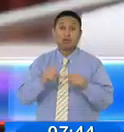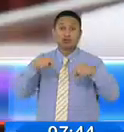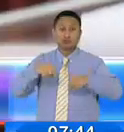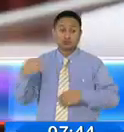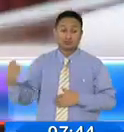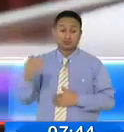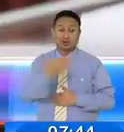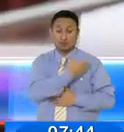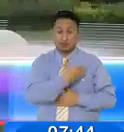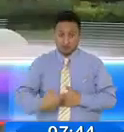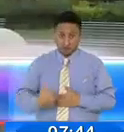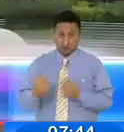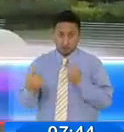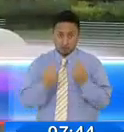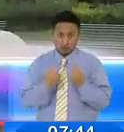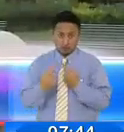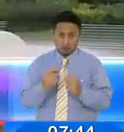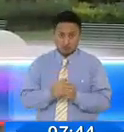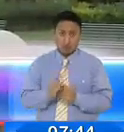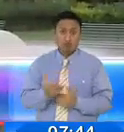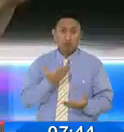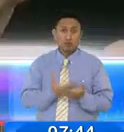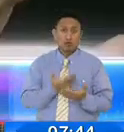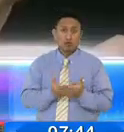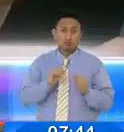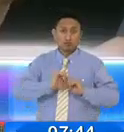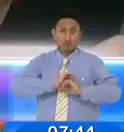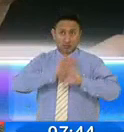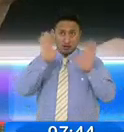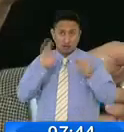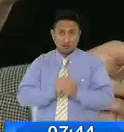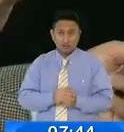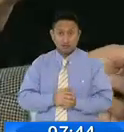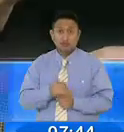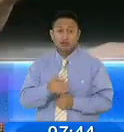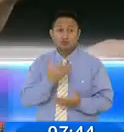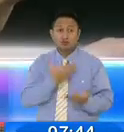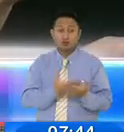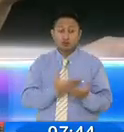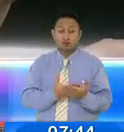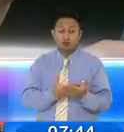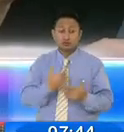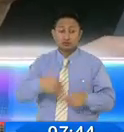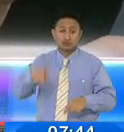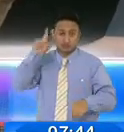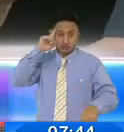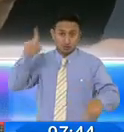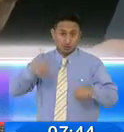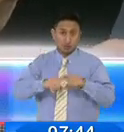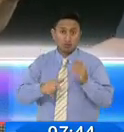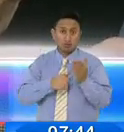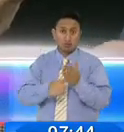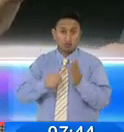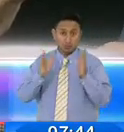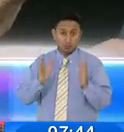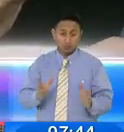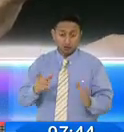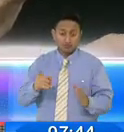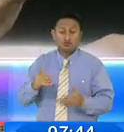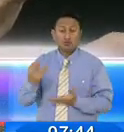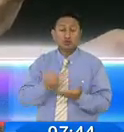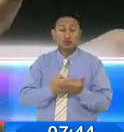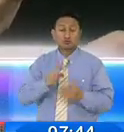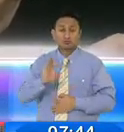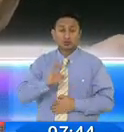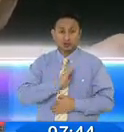primer mandatario con propuestas claras. La propuesta es que retire los acuerdos ministeriales, que podamos conformar mesas técnicas y en función